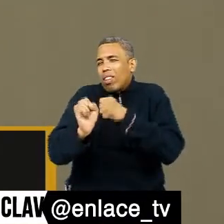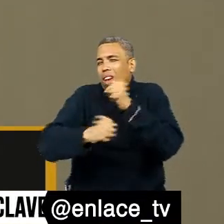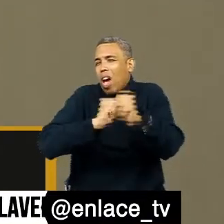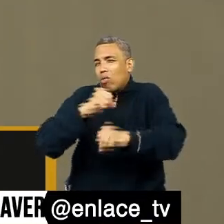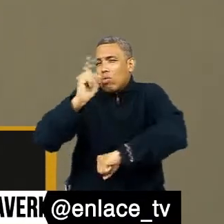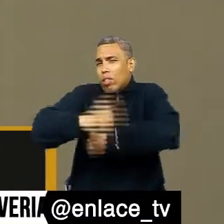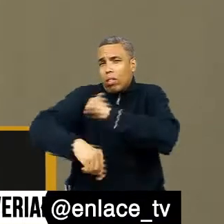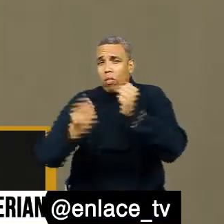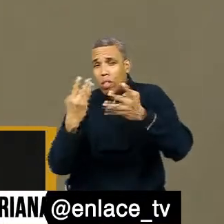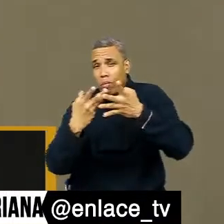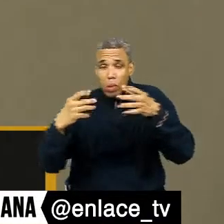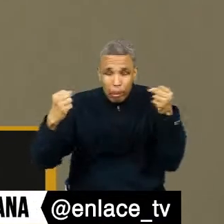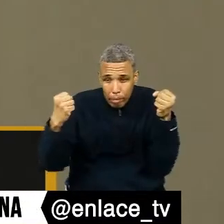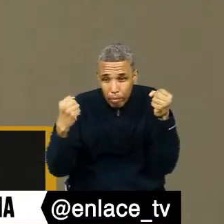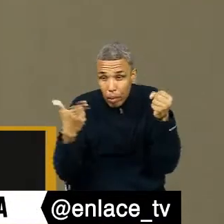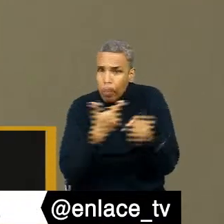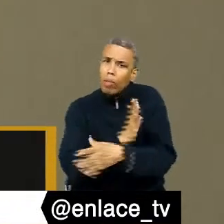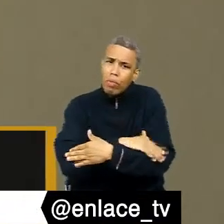allanarse a los cargos,